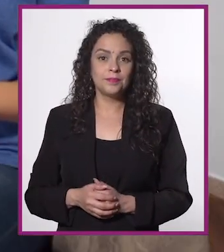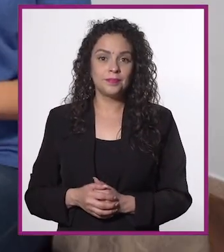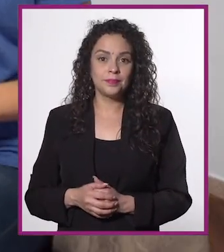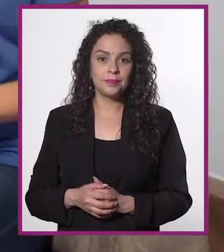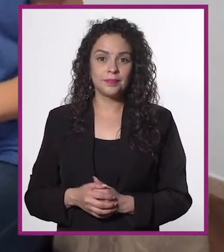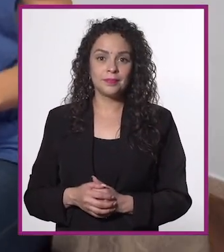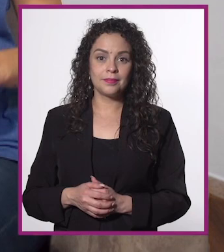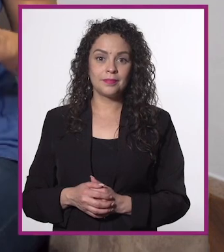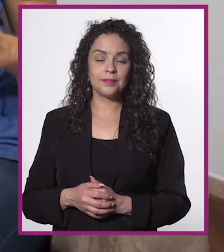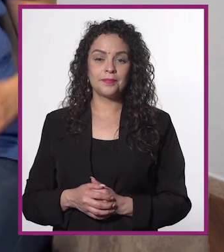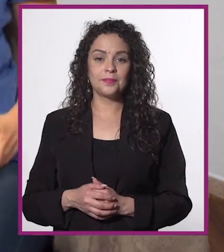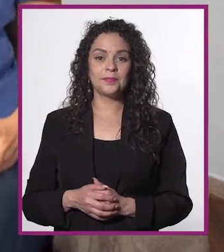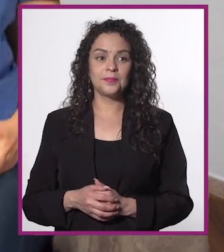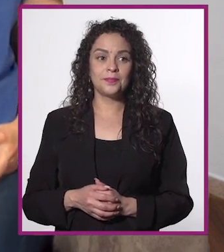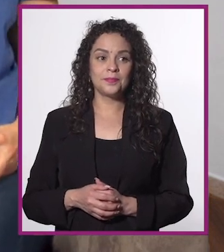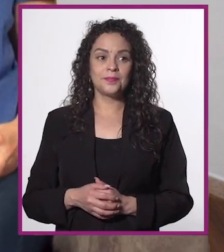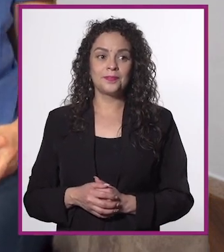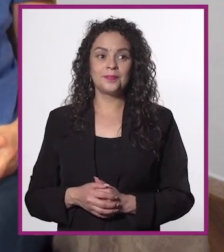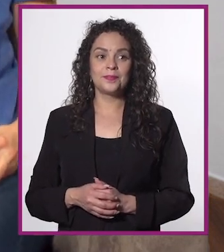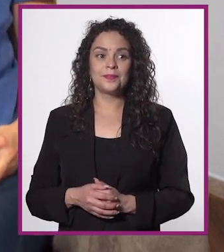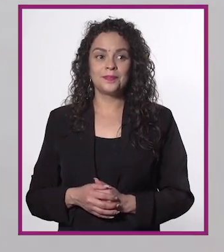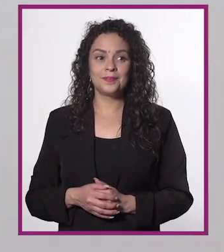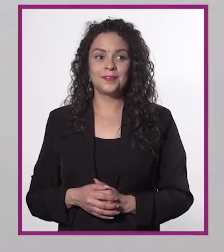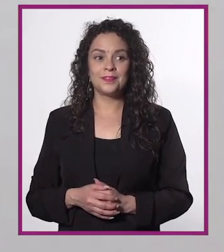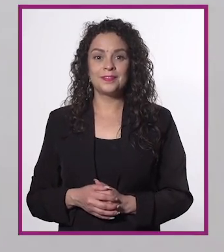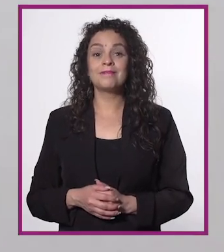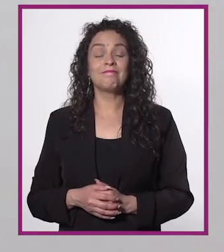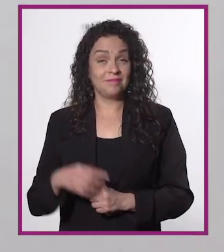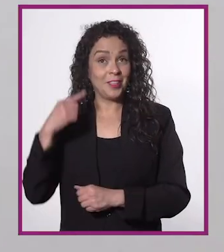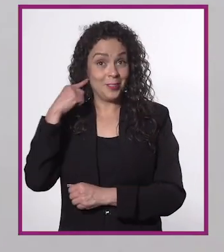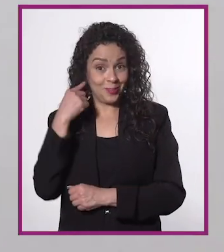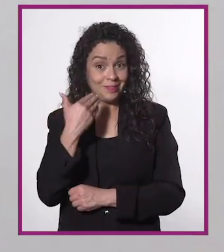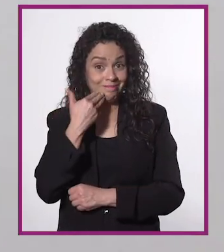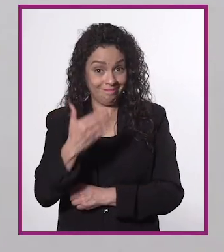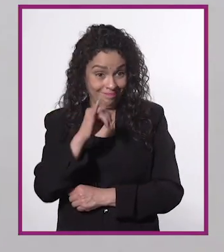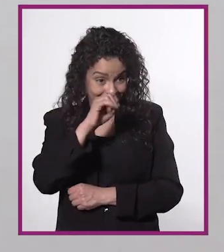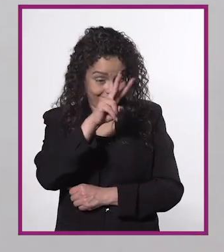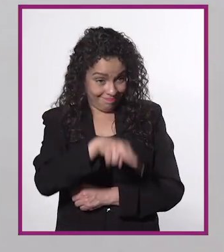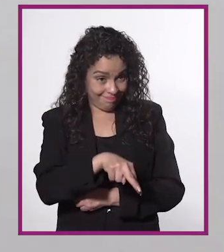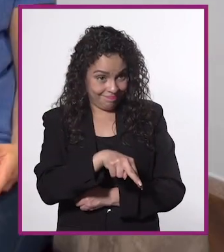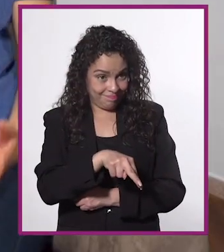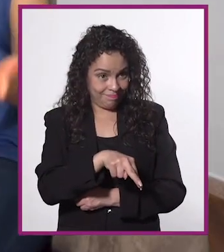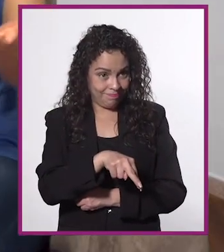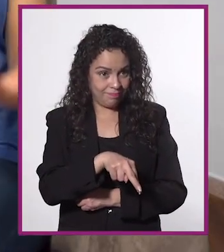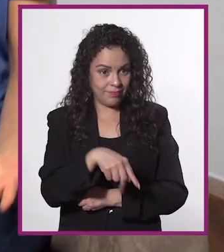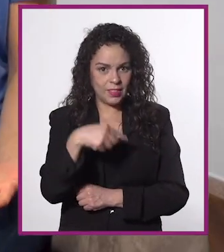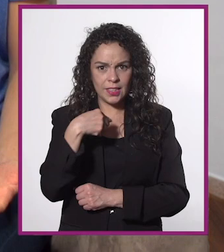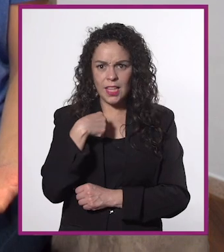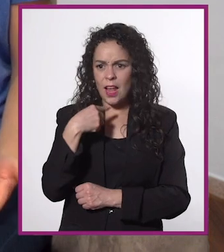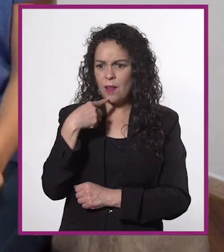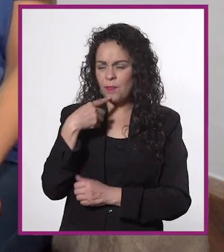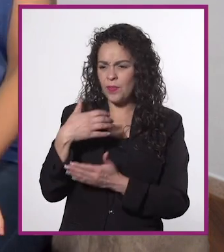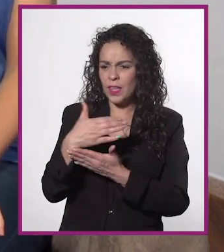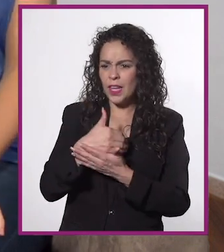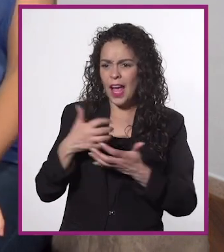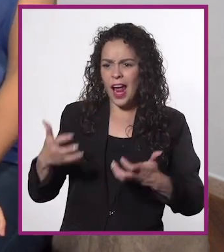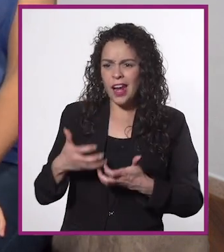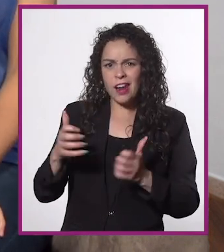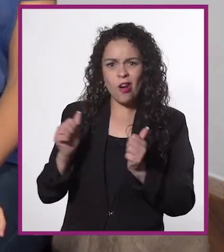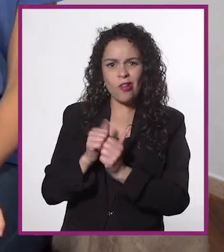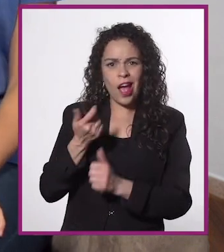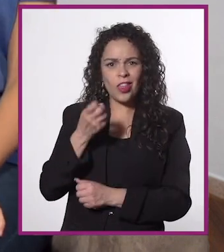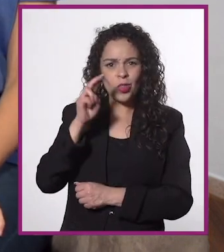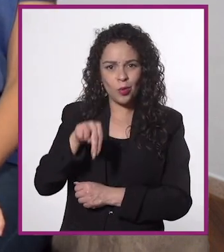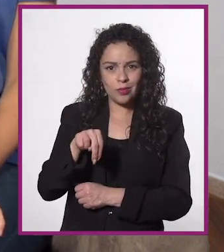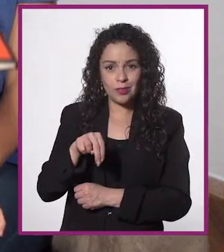Ah. Suena bien, ¿no? Ay, se me antojó una ensalada de atún. En lo que me la preparo, los invito a